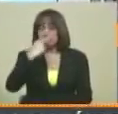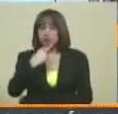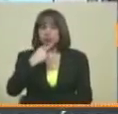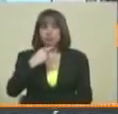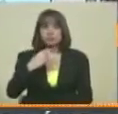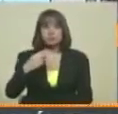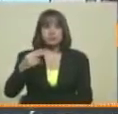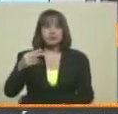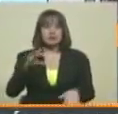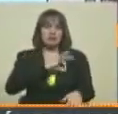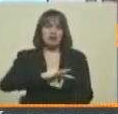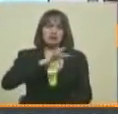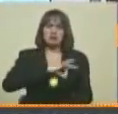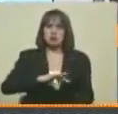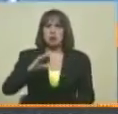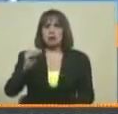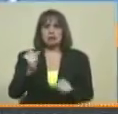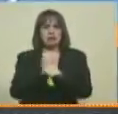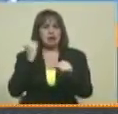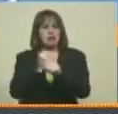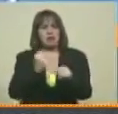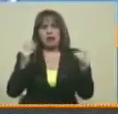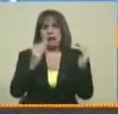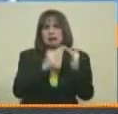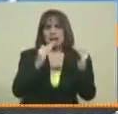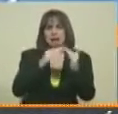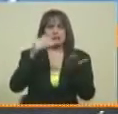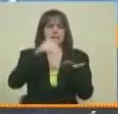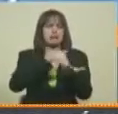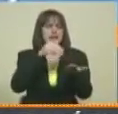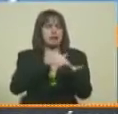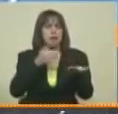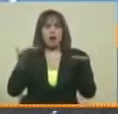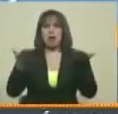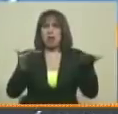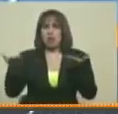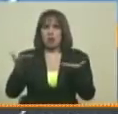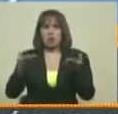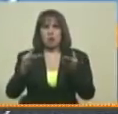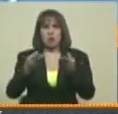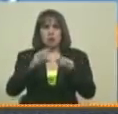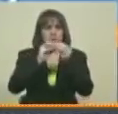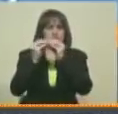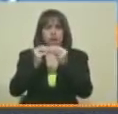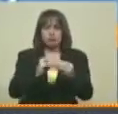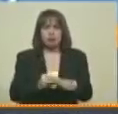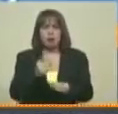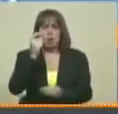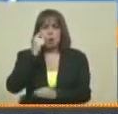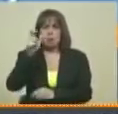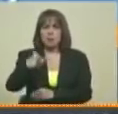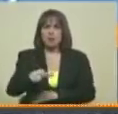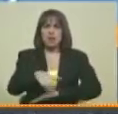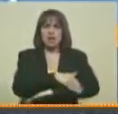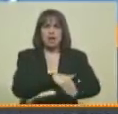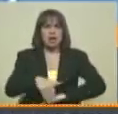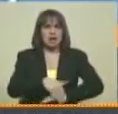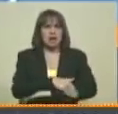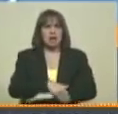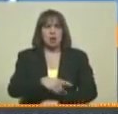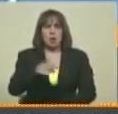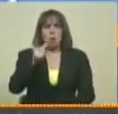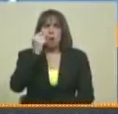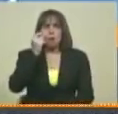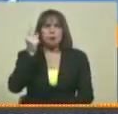casa, del trabajador, del albañil, del hombre de la calle, del hombre y la mujer de la tercera